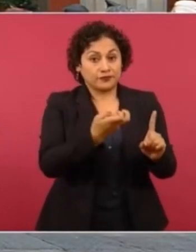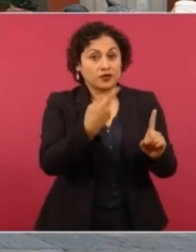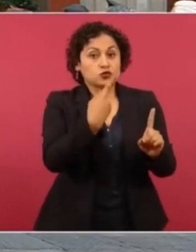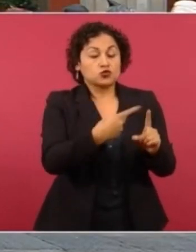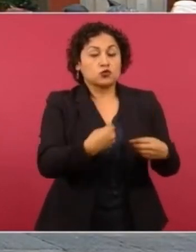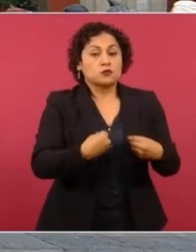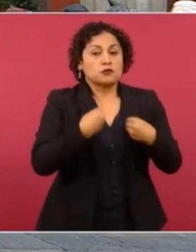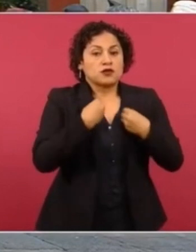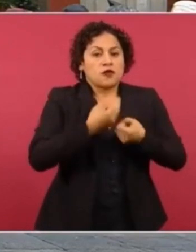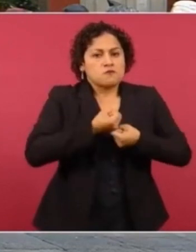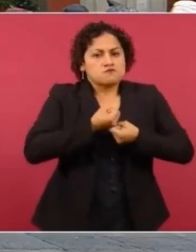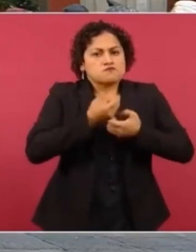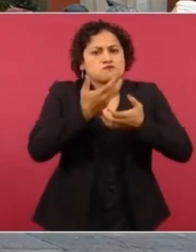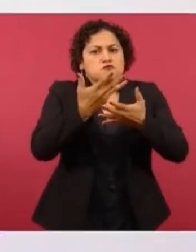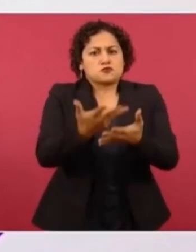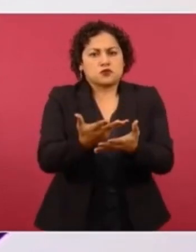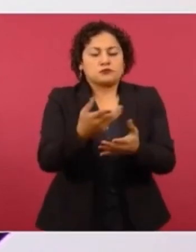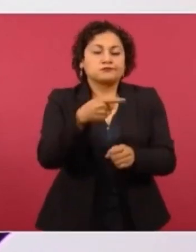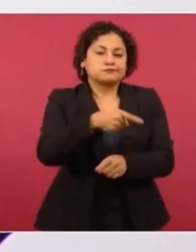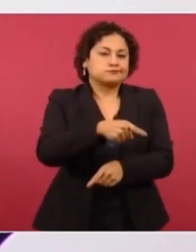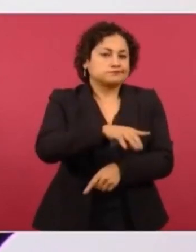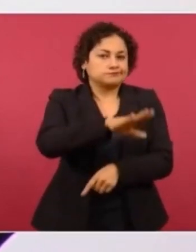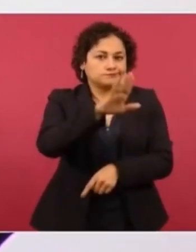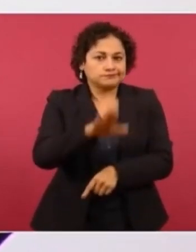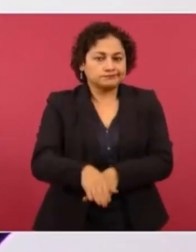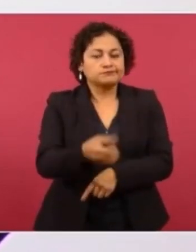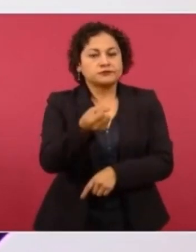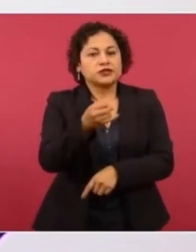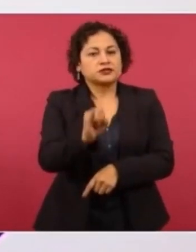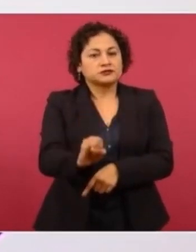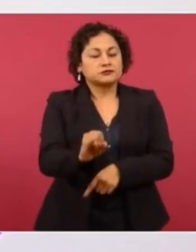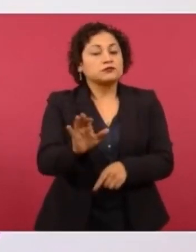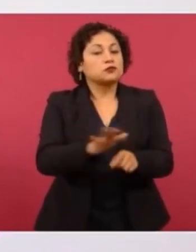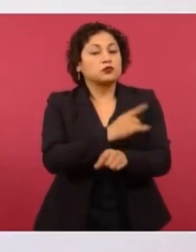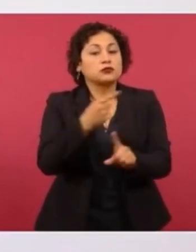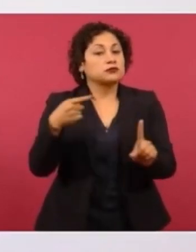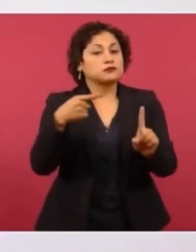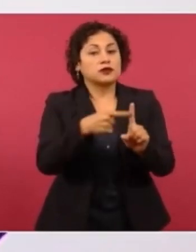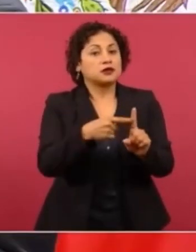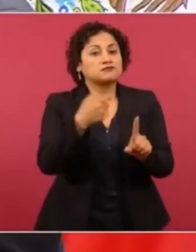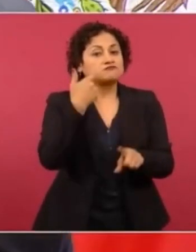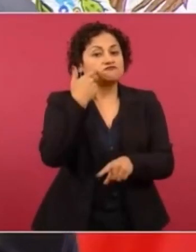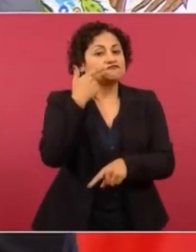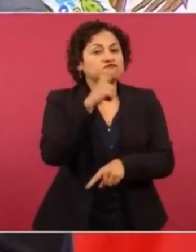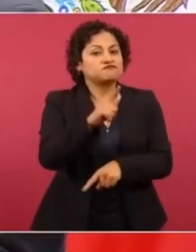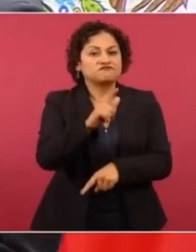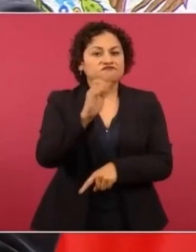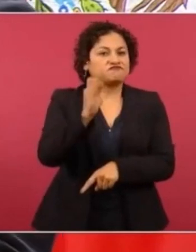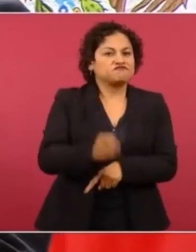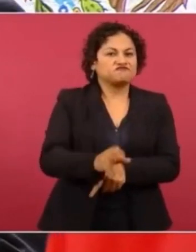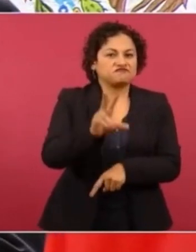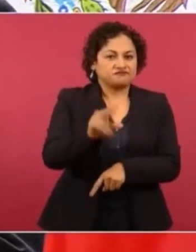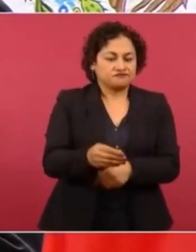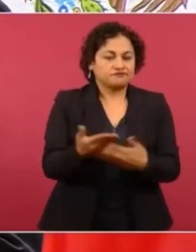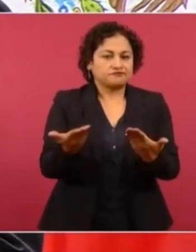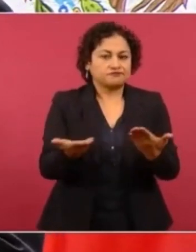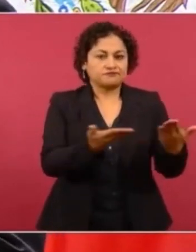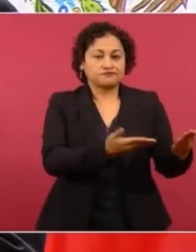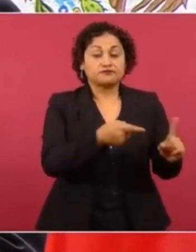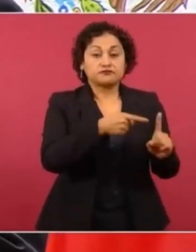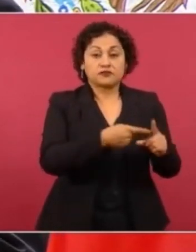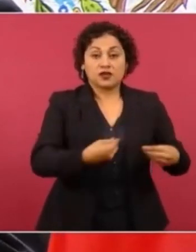propia vida antes que renunciar a tales principios nació en el seno de una familia de agricultores